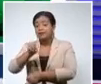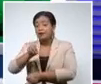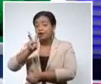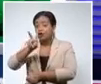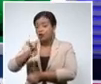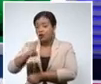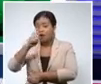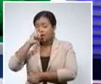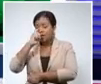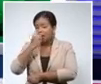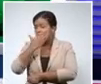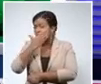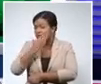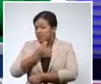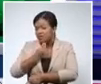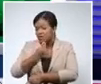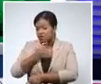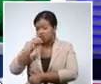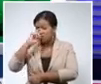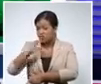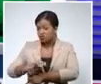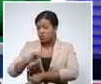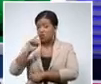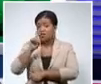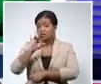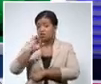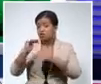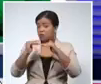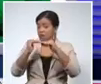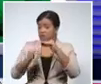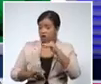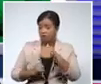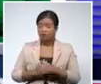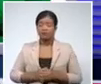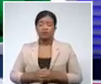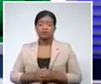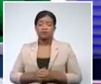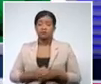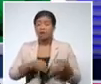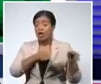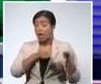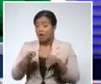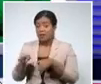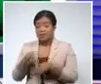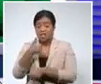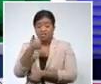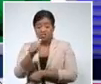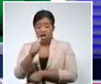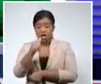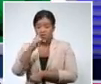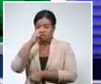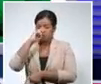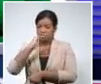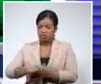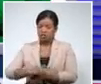18 años y menos. Y de esos 102, 10 menores de un año, 10